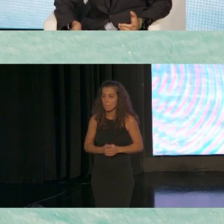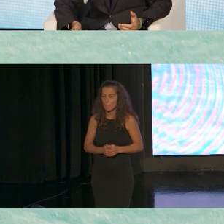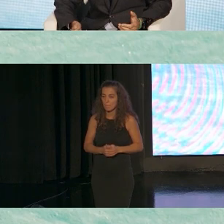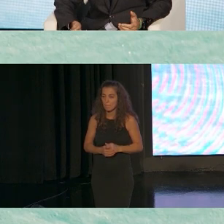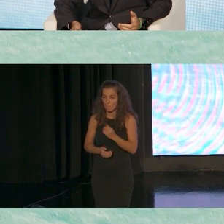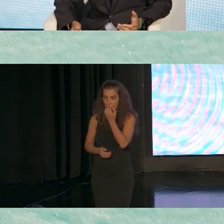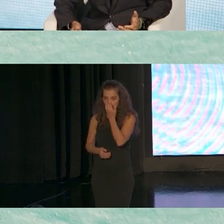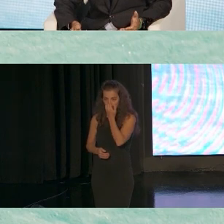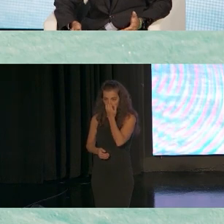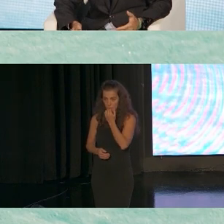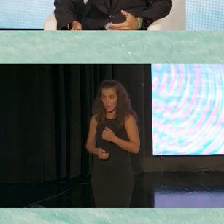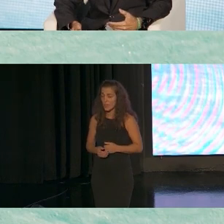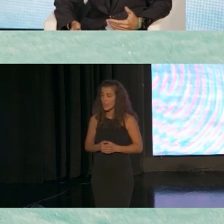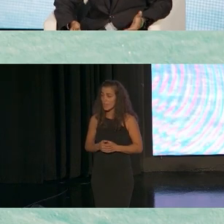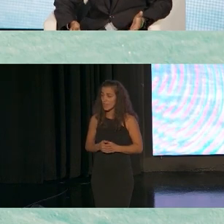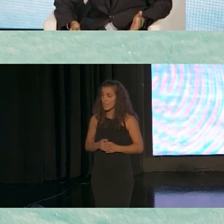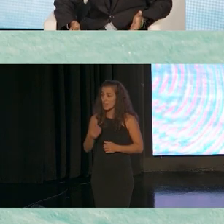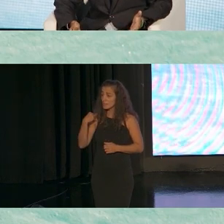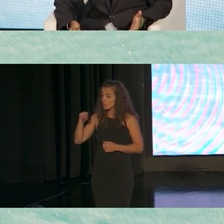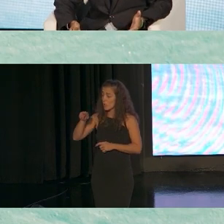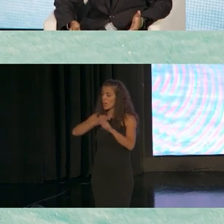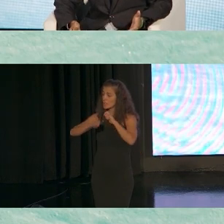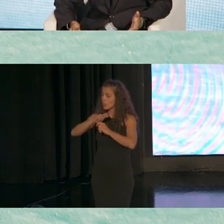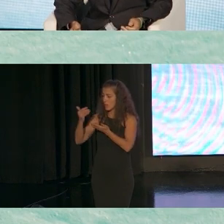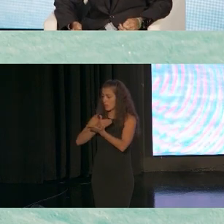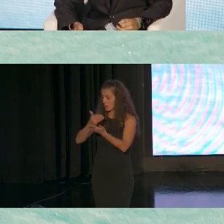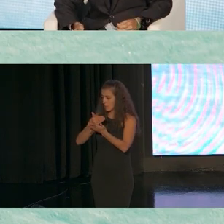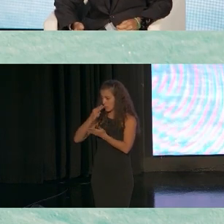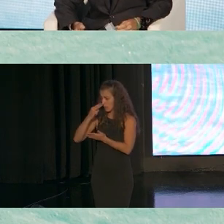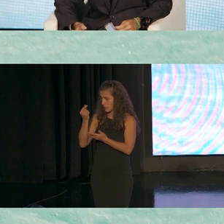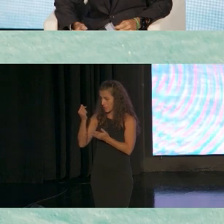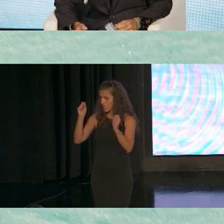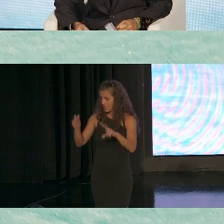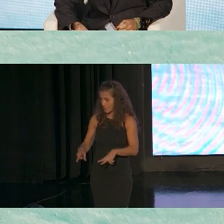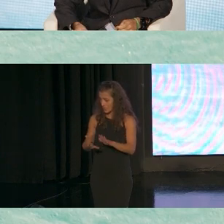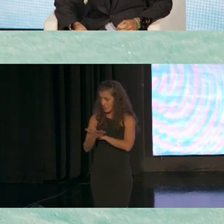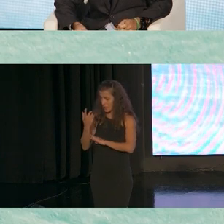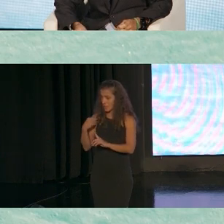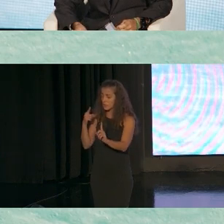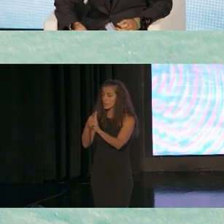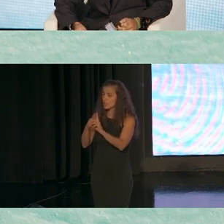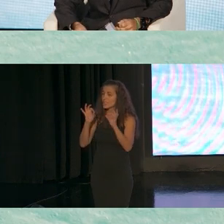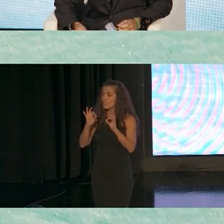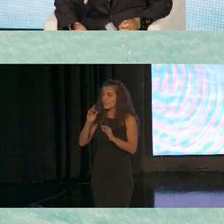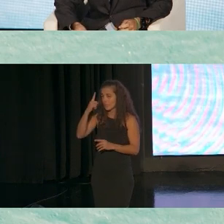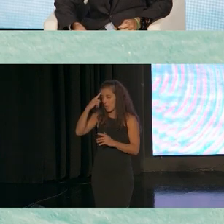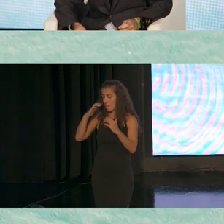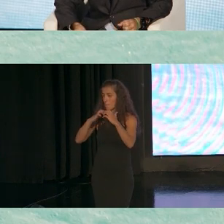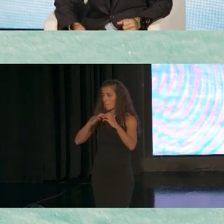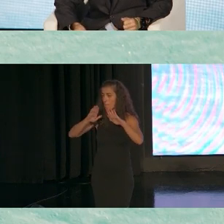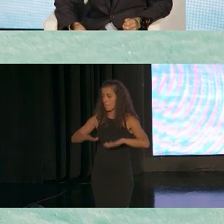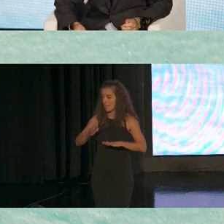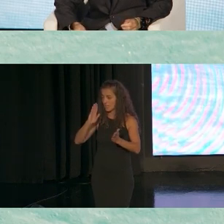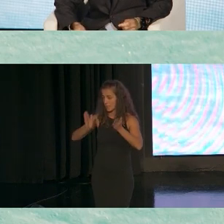eh atrapad es una asociación sin ánimo de lucro que se dedica al tratamiento de personas con parálisis cerebral